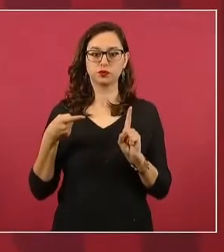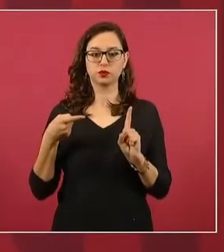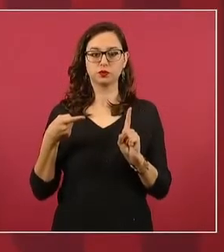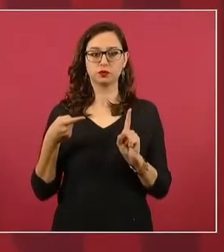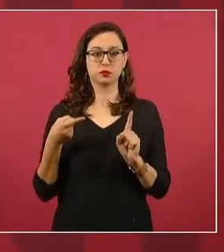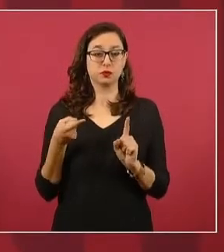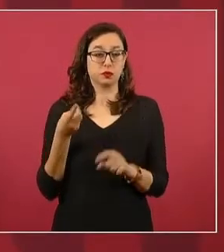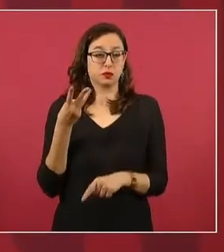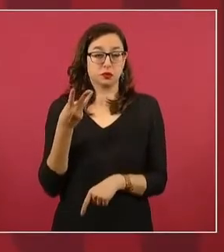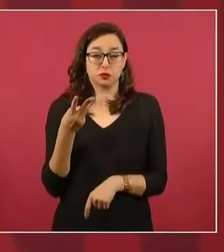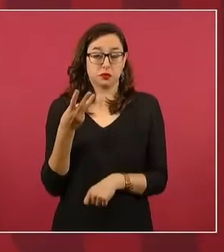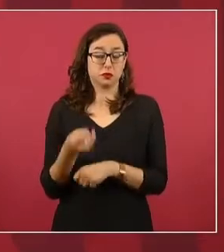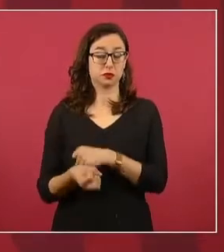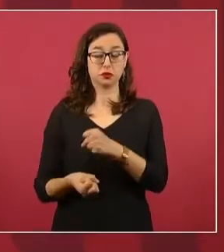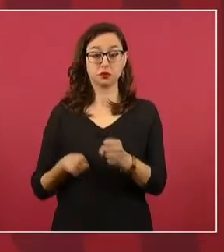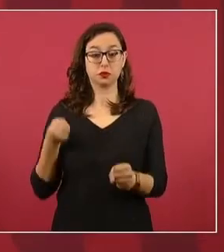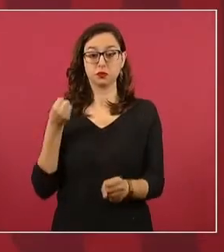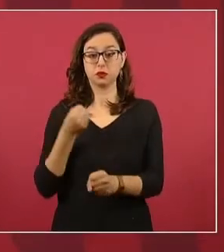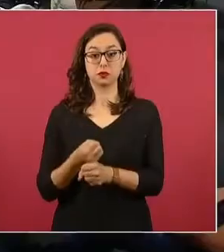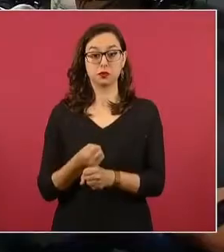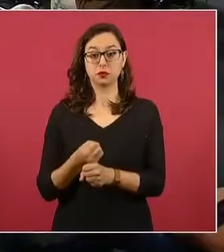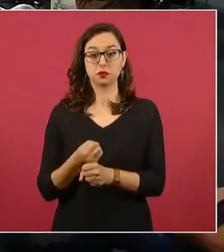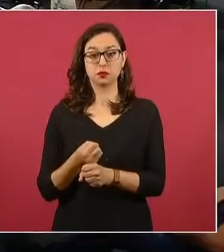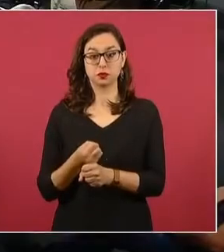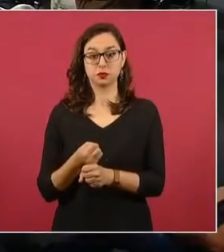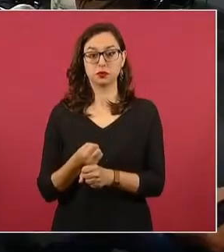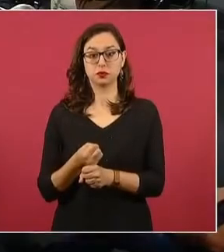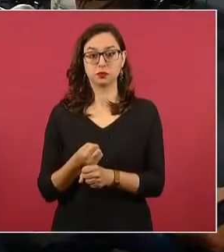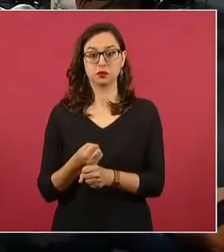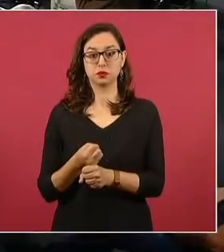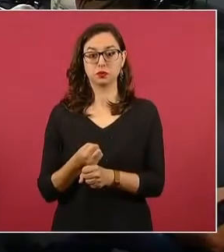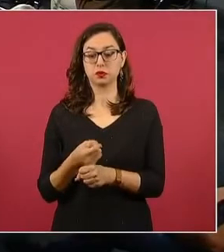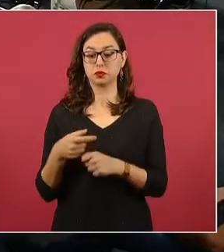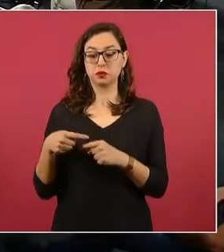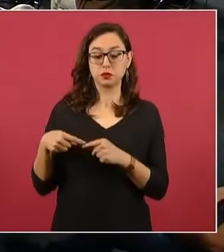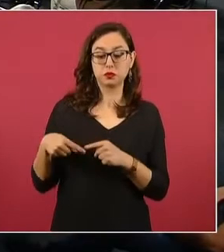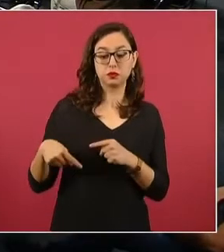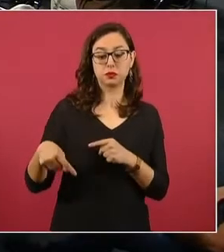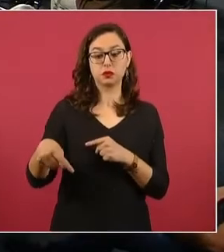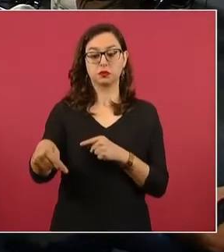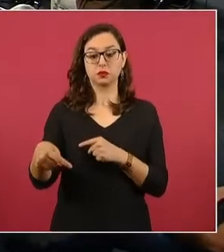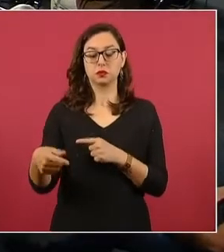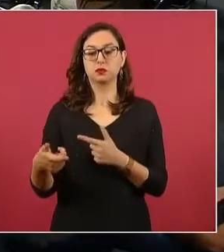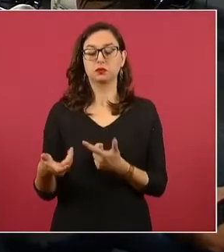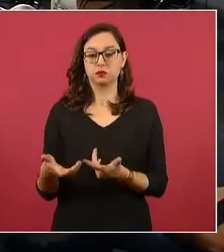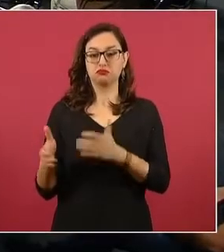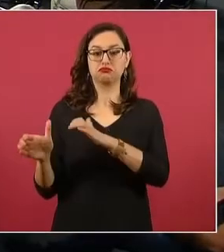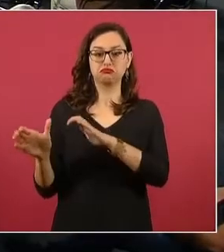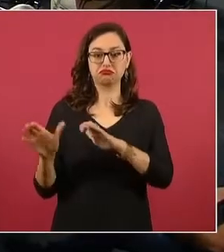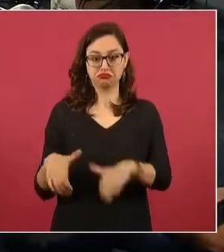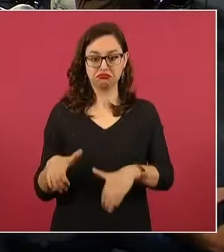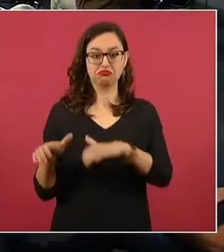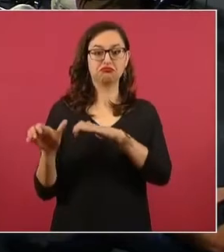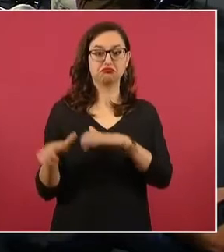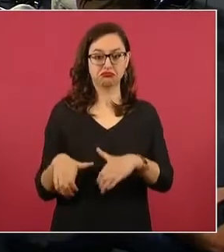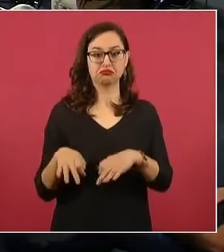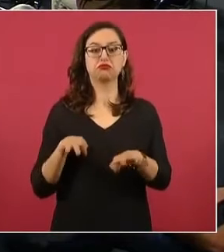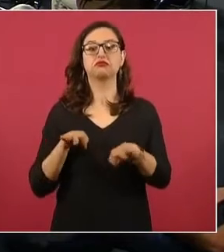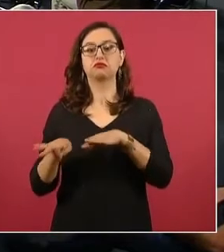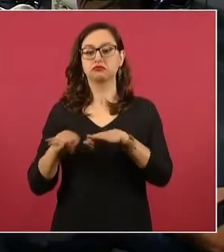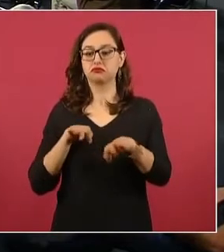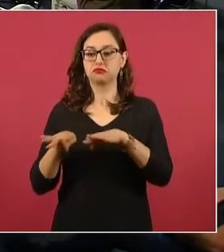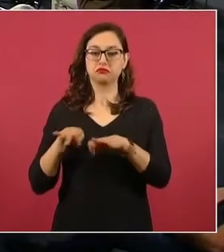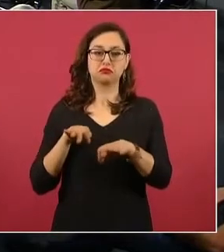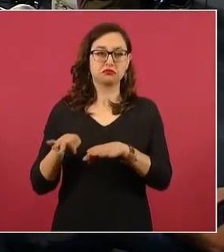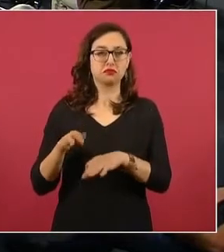3, cuando mucho, van a tener trabajo en Salina Cruz alrededor